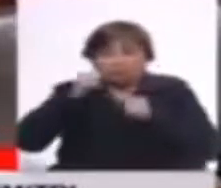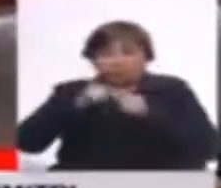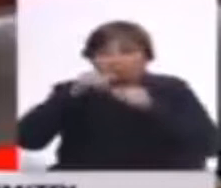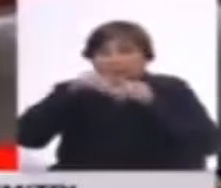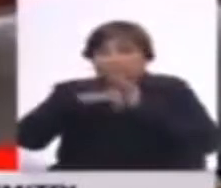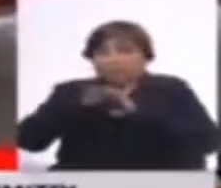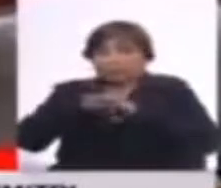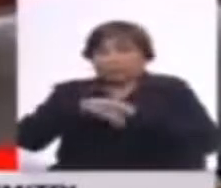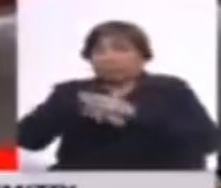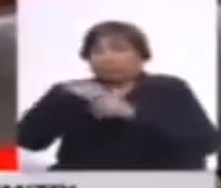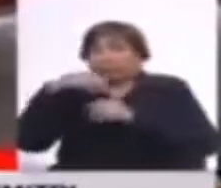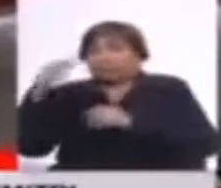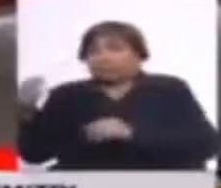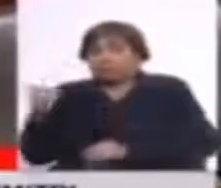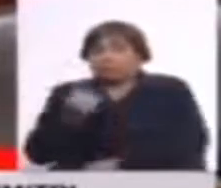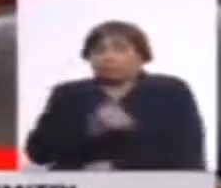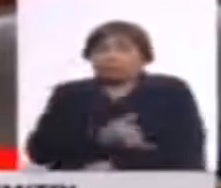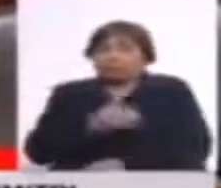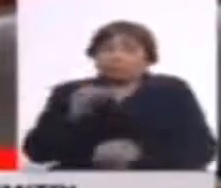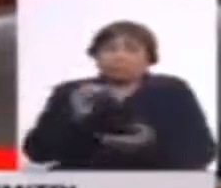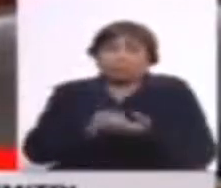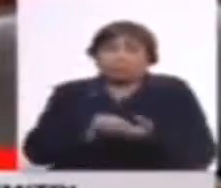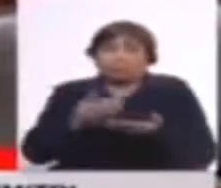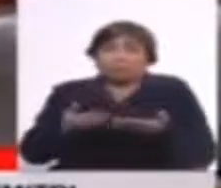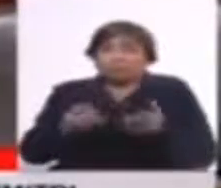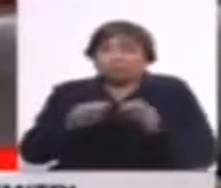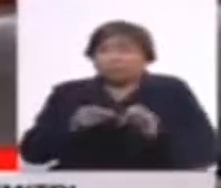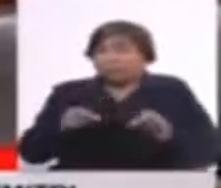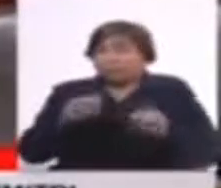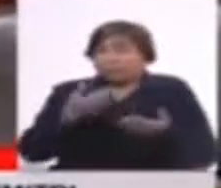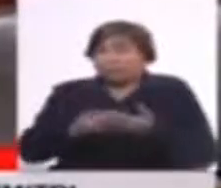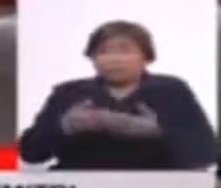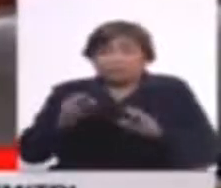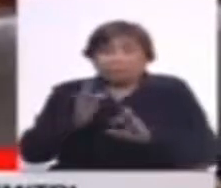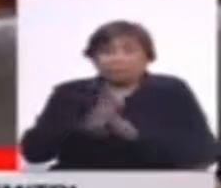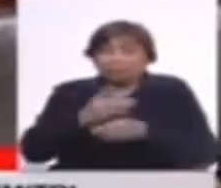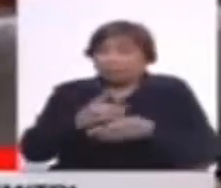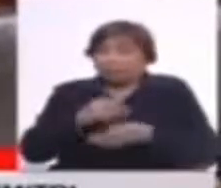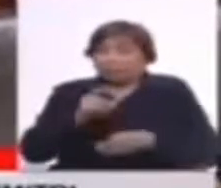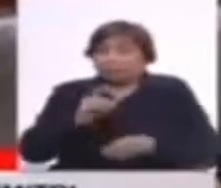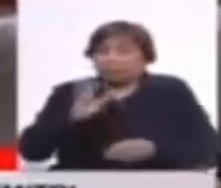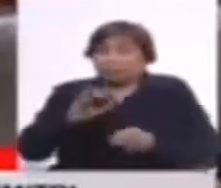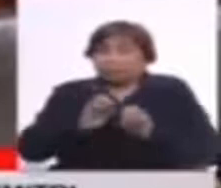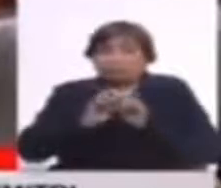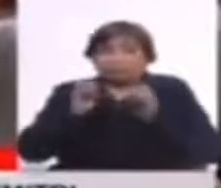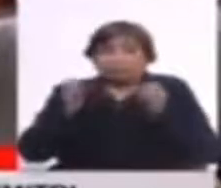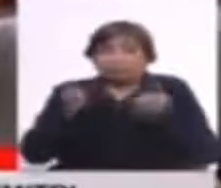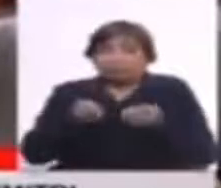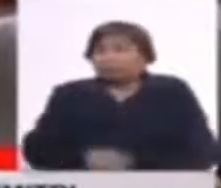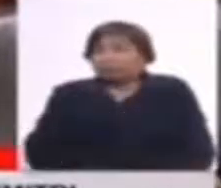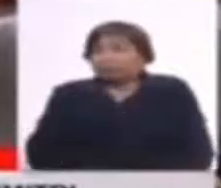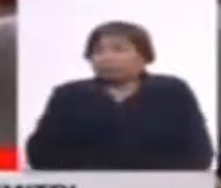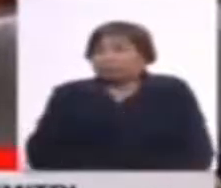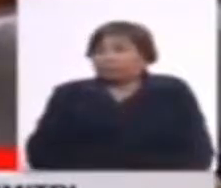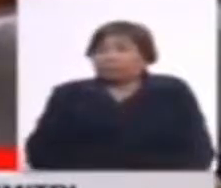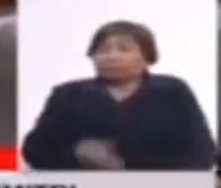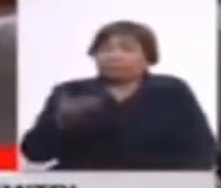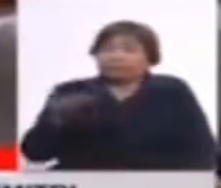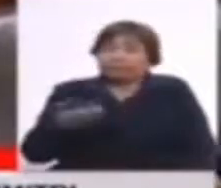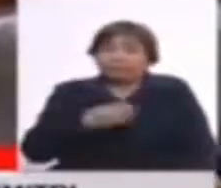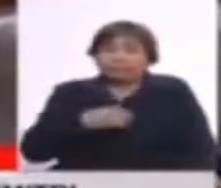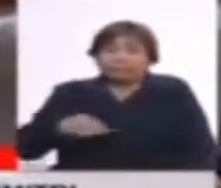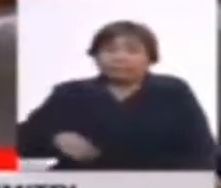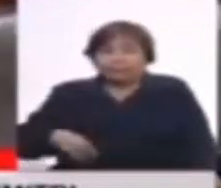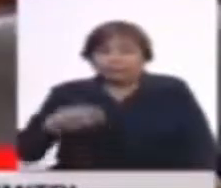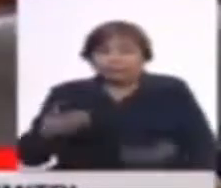Policía del Perú, el Ejército Peruano y las Fuerzas Armadas. Escuchemos sus declaraciones. Ministro,